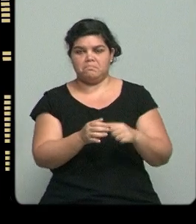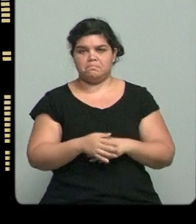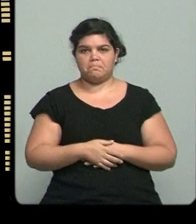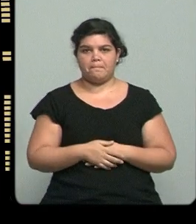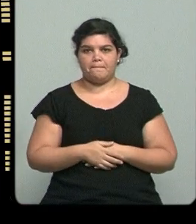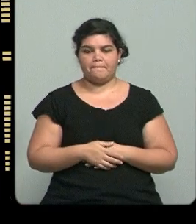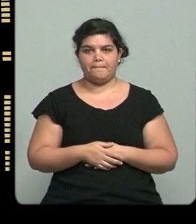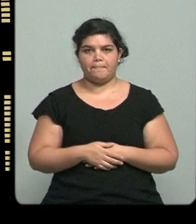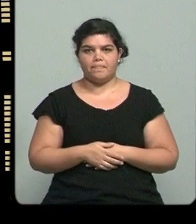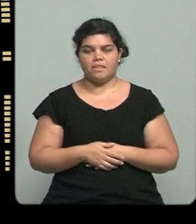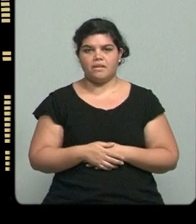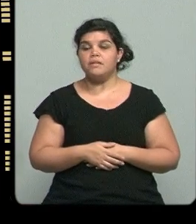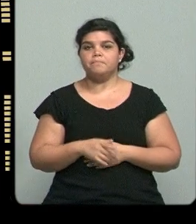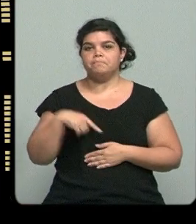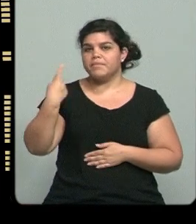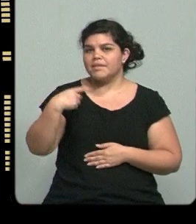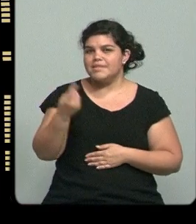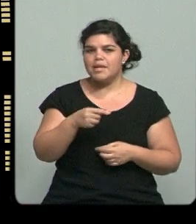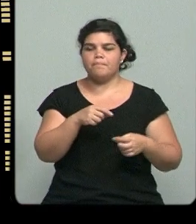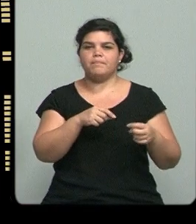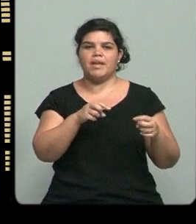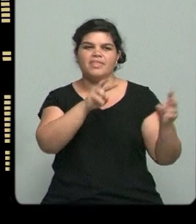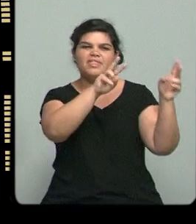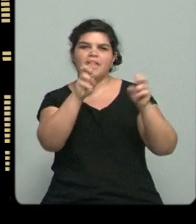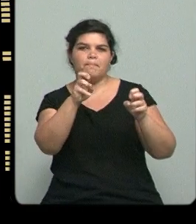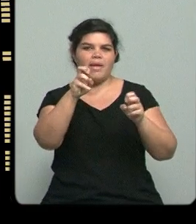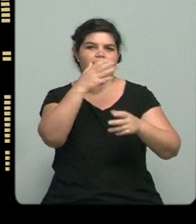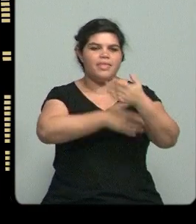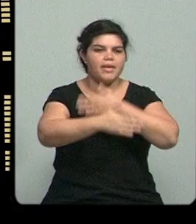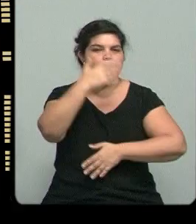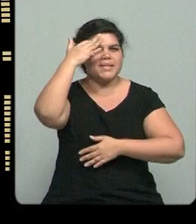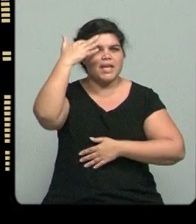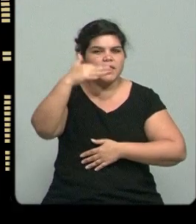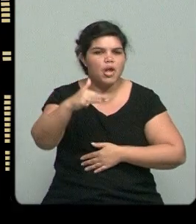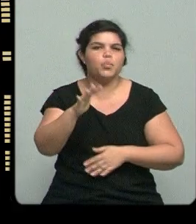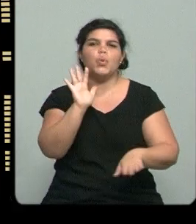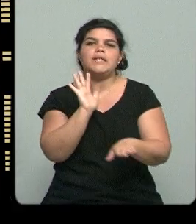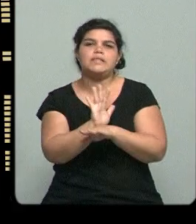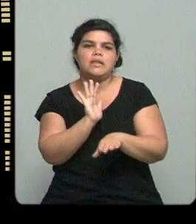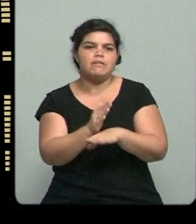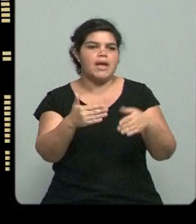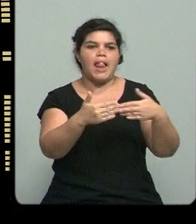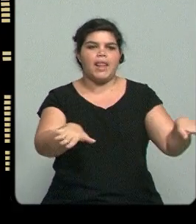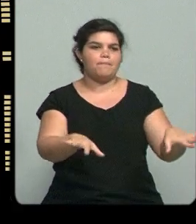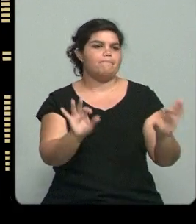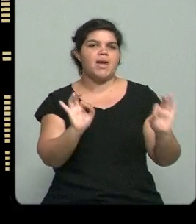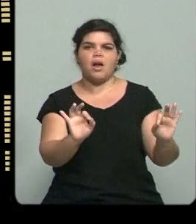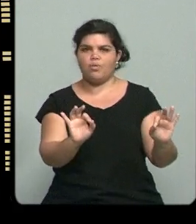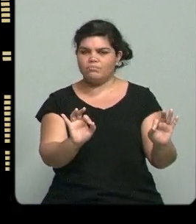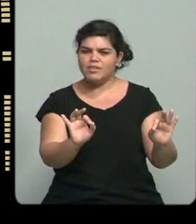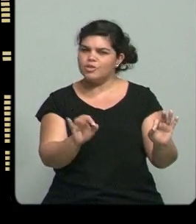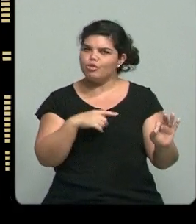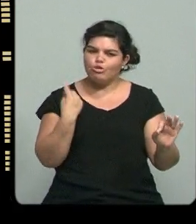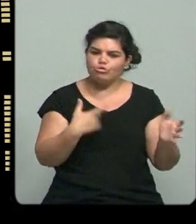medio. Siempre se pensó a la discapacidad intelectual como absolutamente limitante, y en esto de la evolución, como